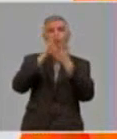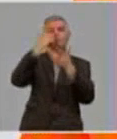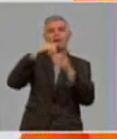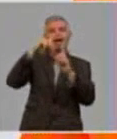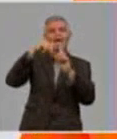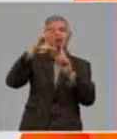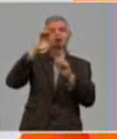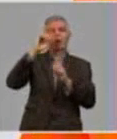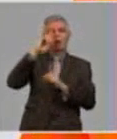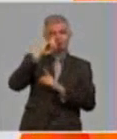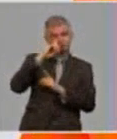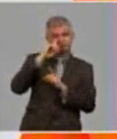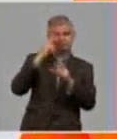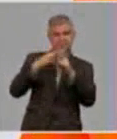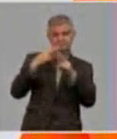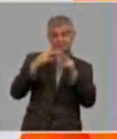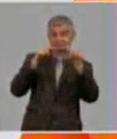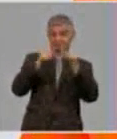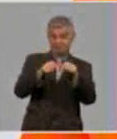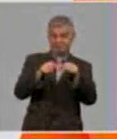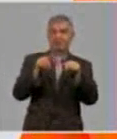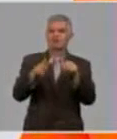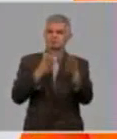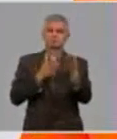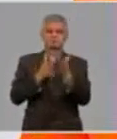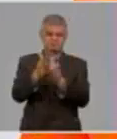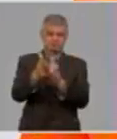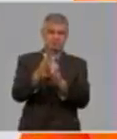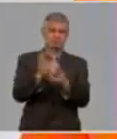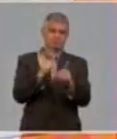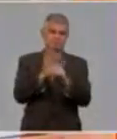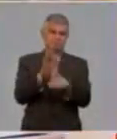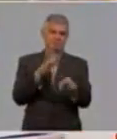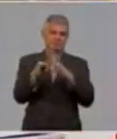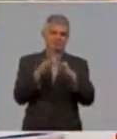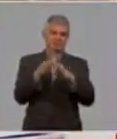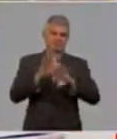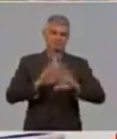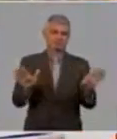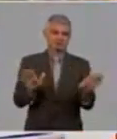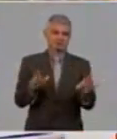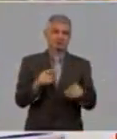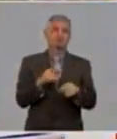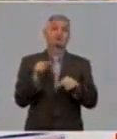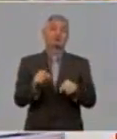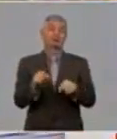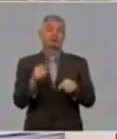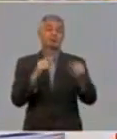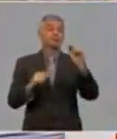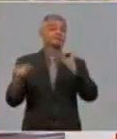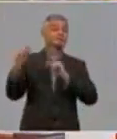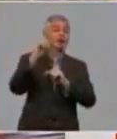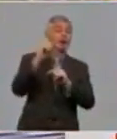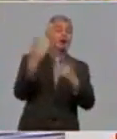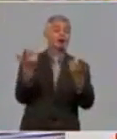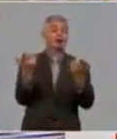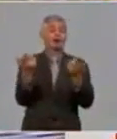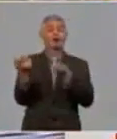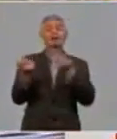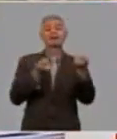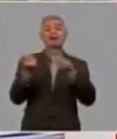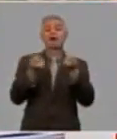o por la página web de la empresa, y se priorizarán los equipos que tienen la revisión